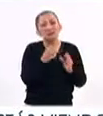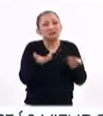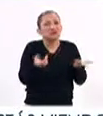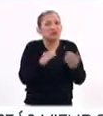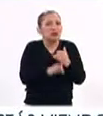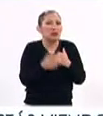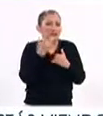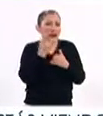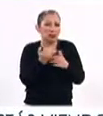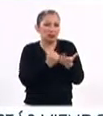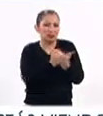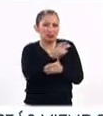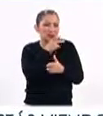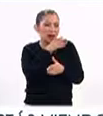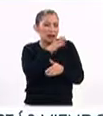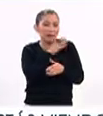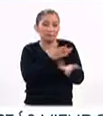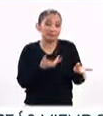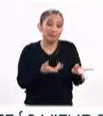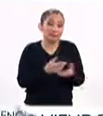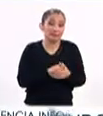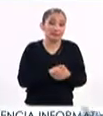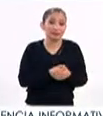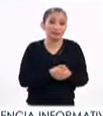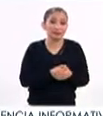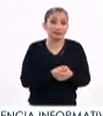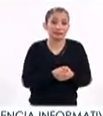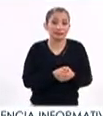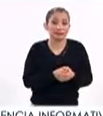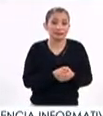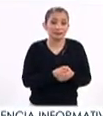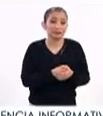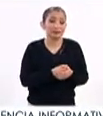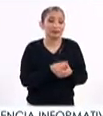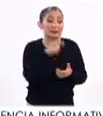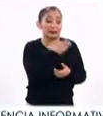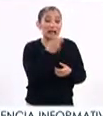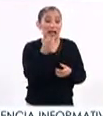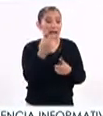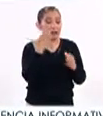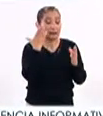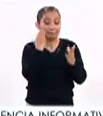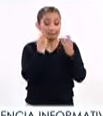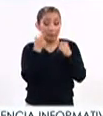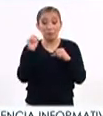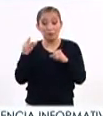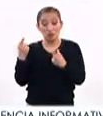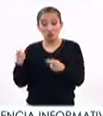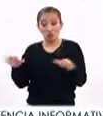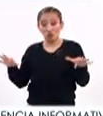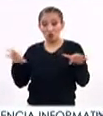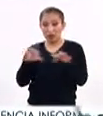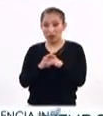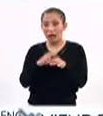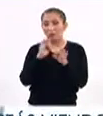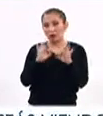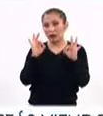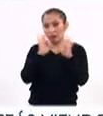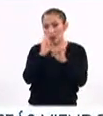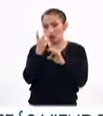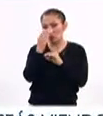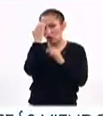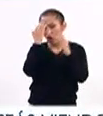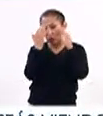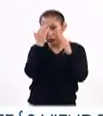final creo que fue una buena decisión de mis padres que que esta formación al lado de la música era también importante, o sea,